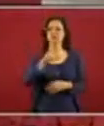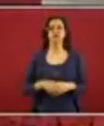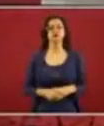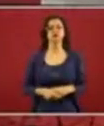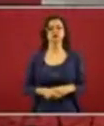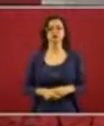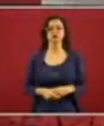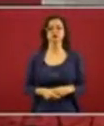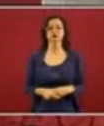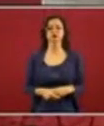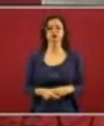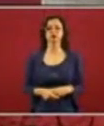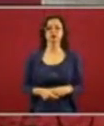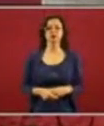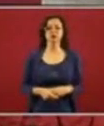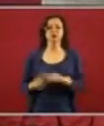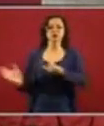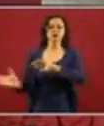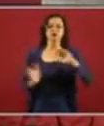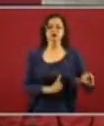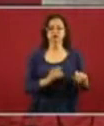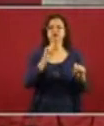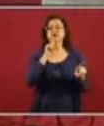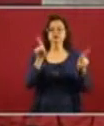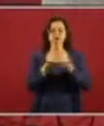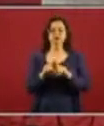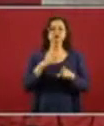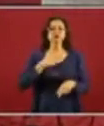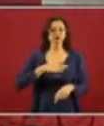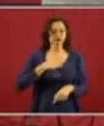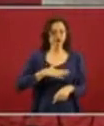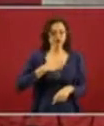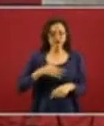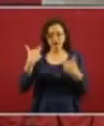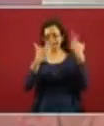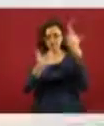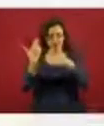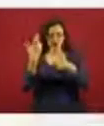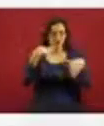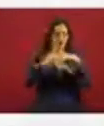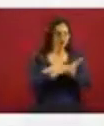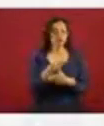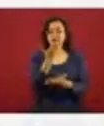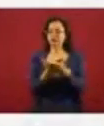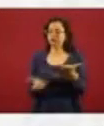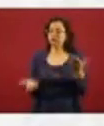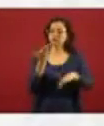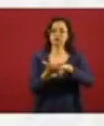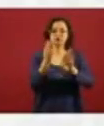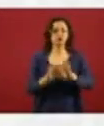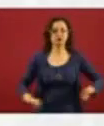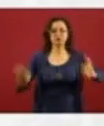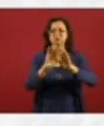Jalisco. Seguimos también revisando los sanitarios, que hoy más que nunca deben de estar pulcrísimos, muy